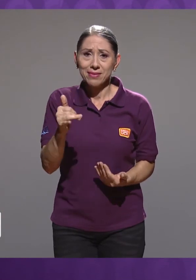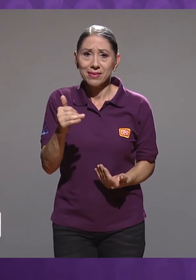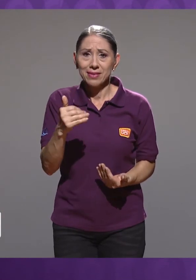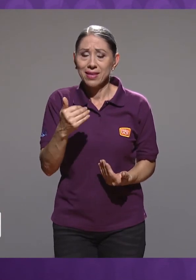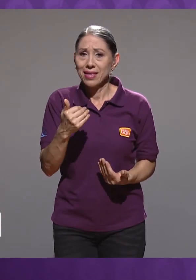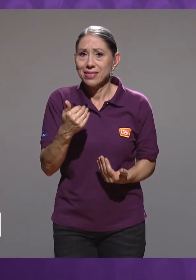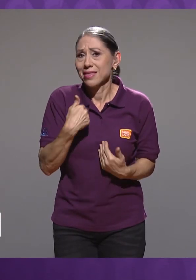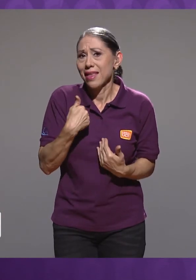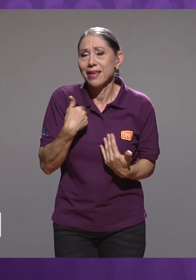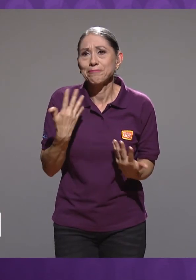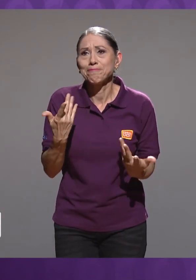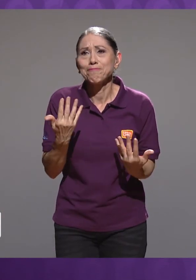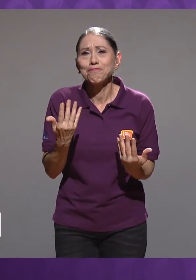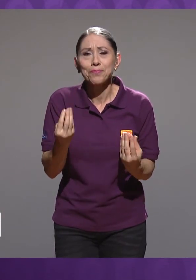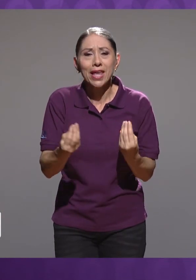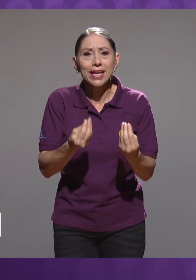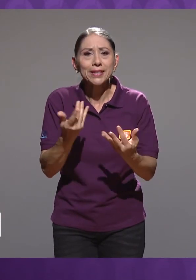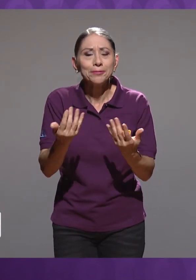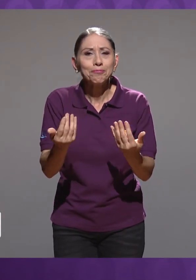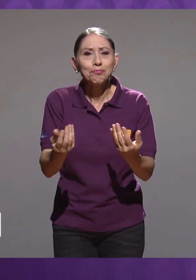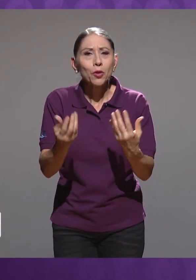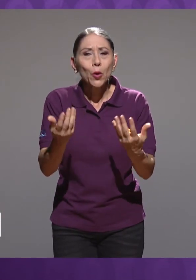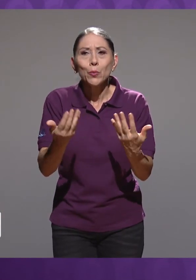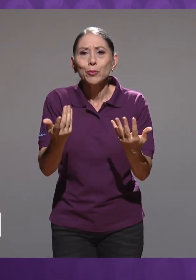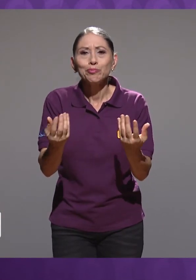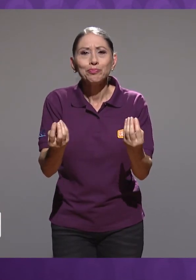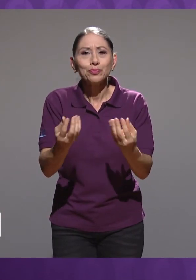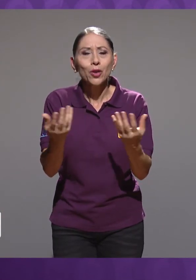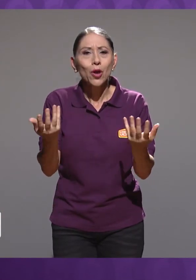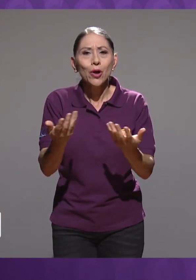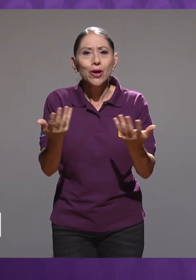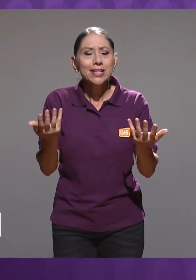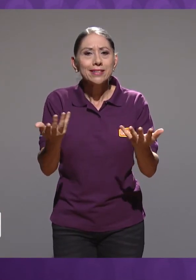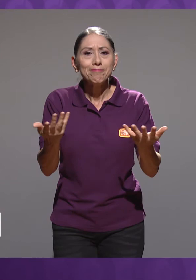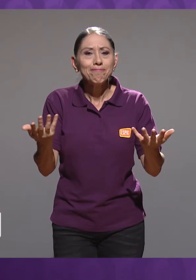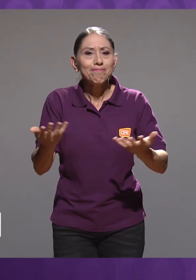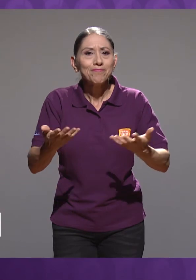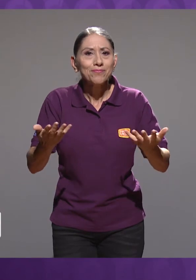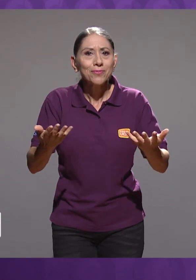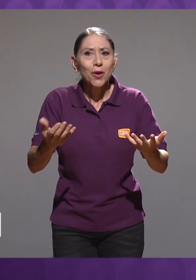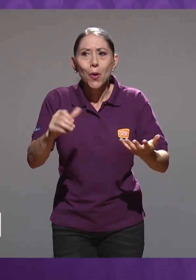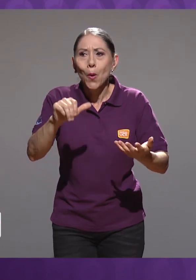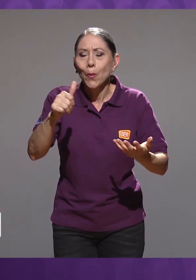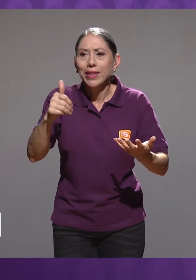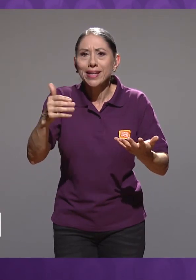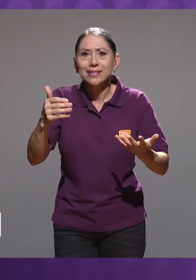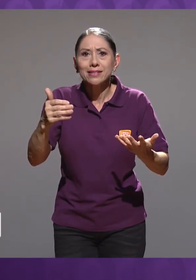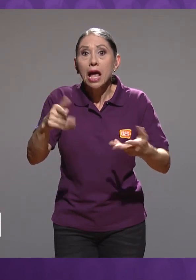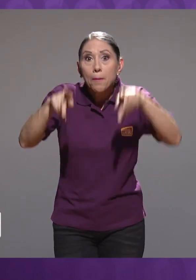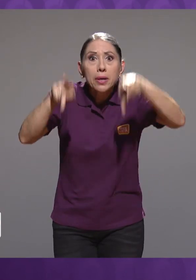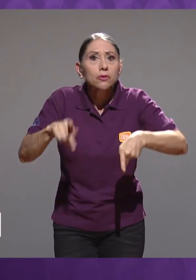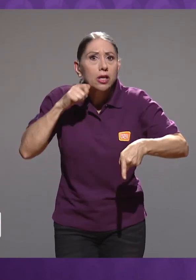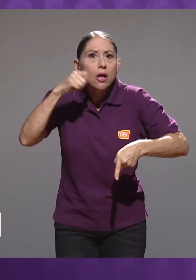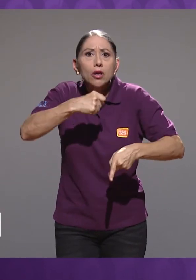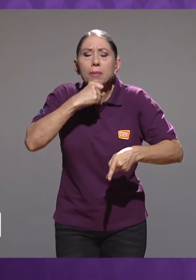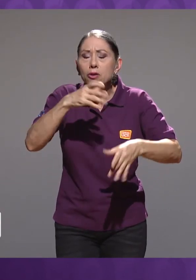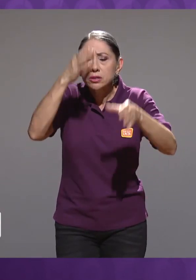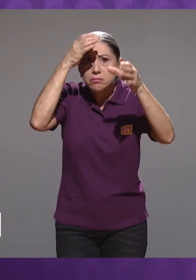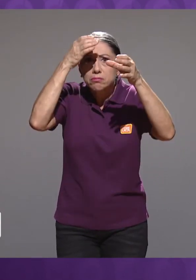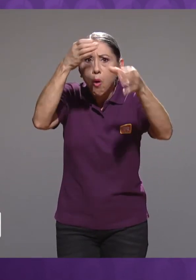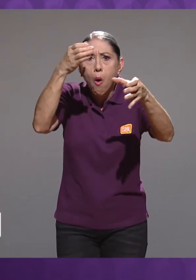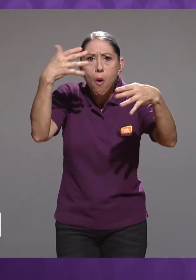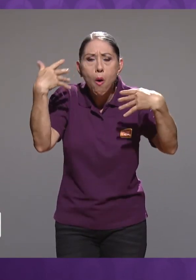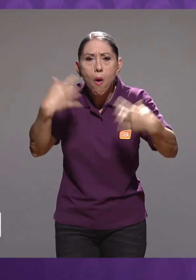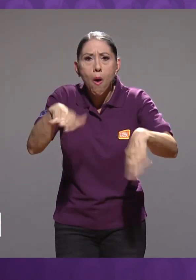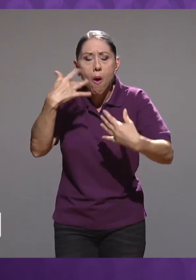también tienen otros, ¿cómo le digo? Otras que son genios en muchas